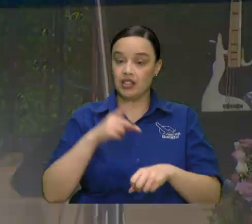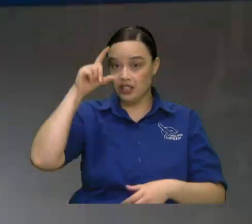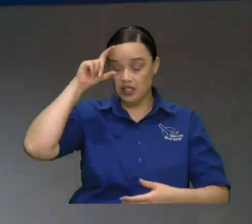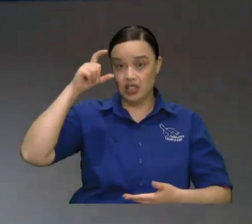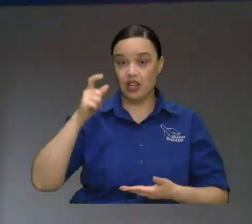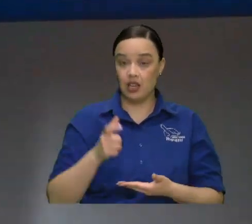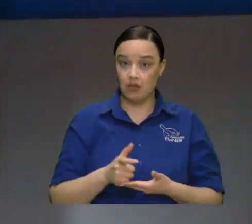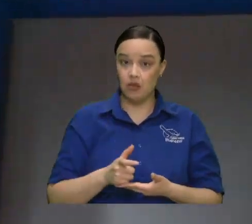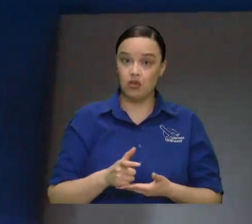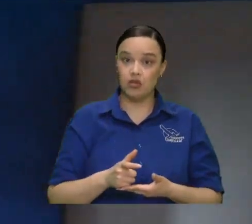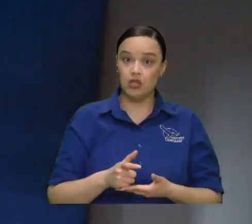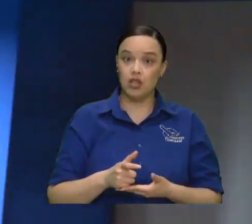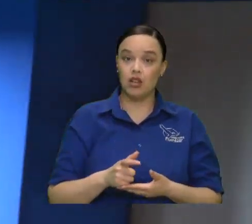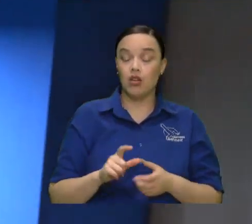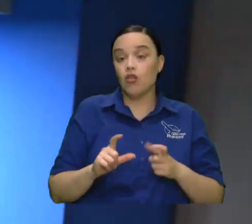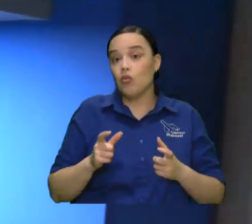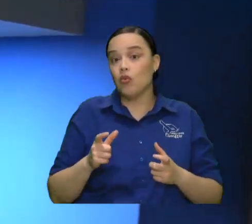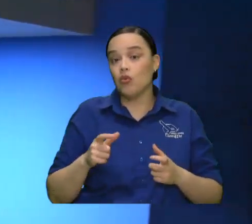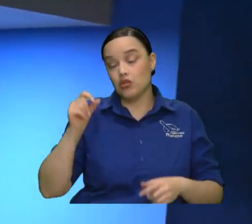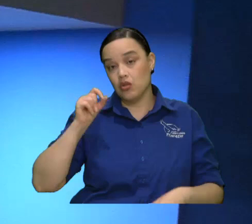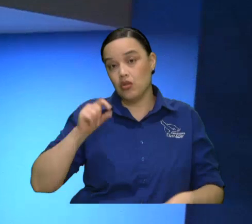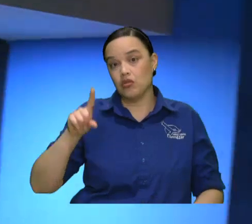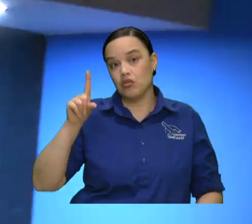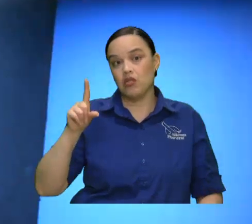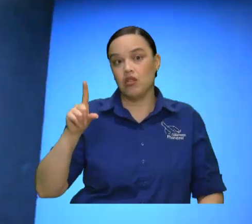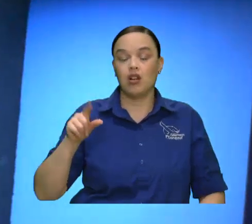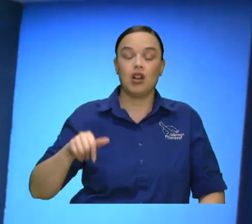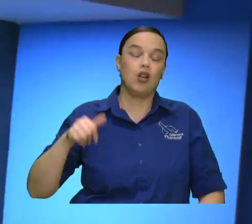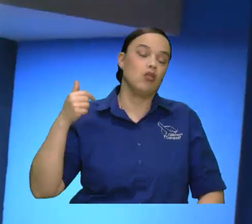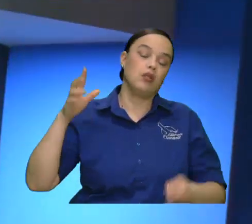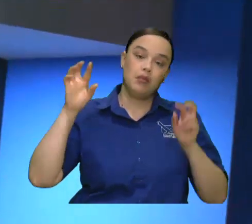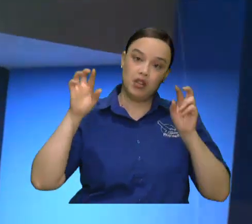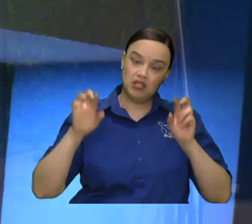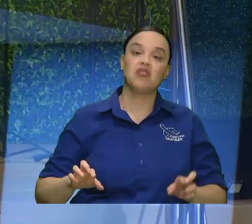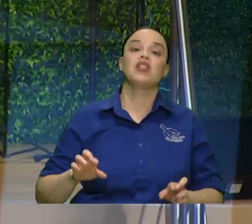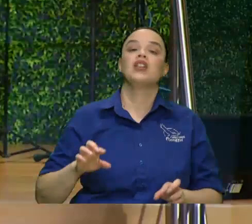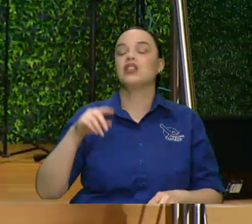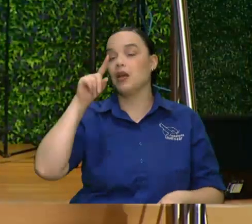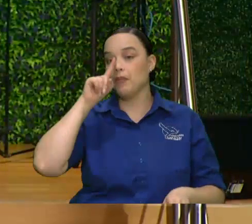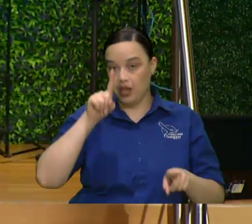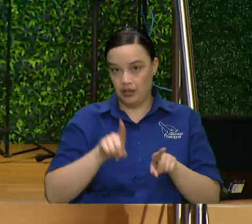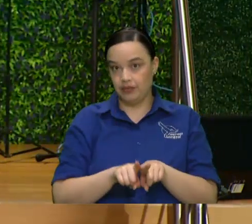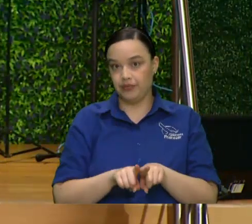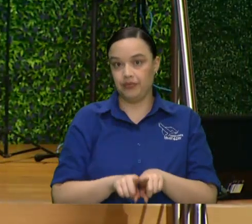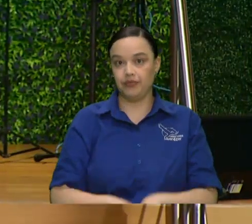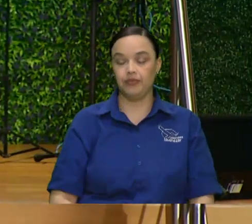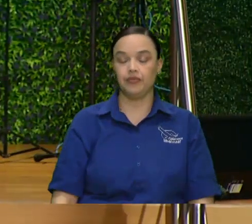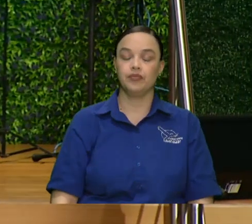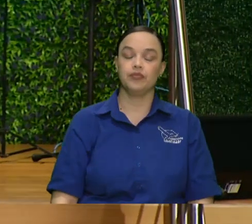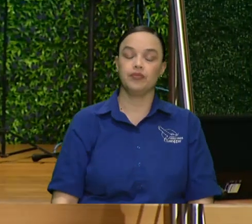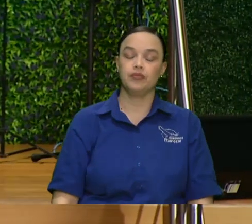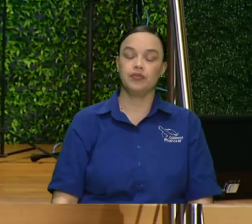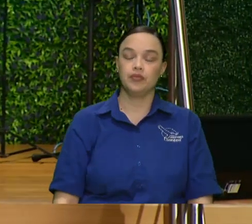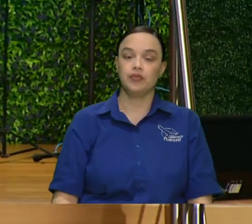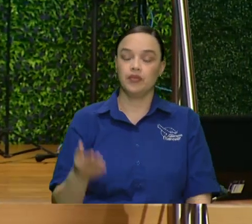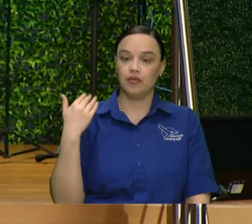que como yo me acostumbré la otra persona también se va a acostumbrar fíjese